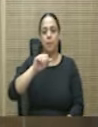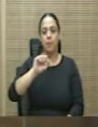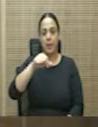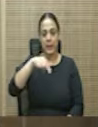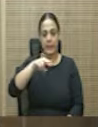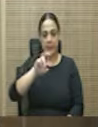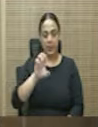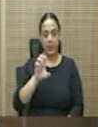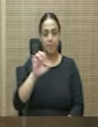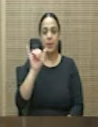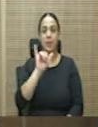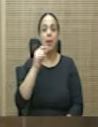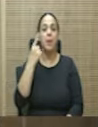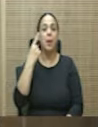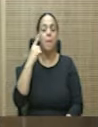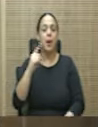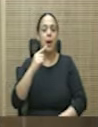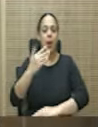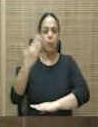puesto fronterizo tablillas